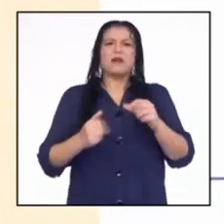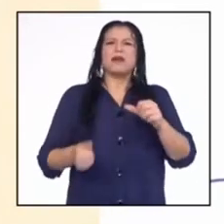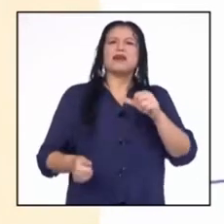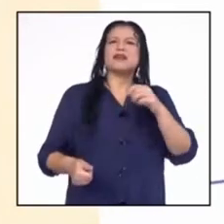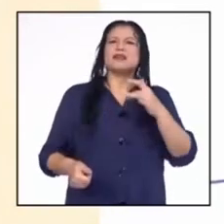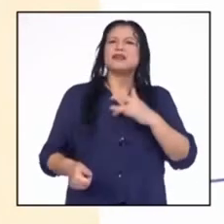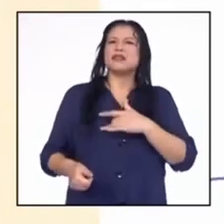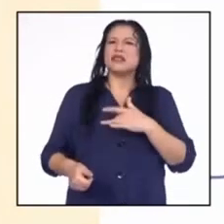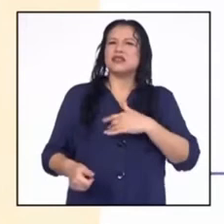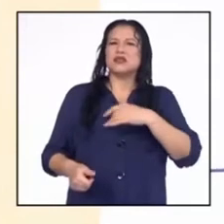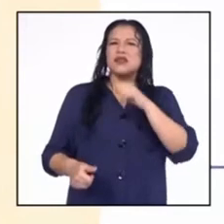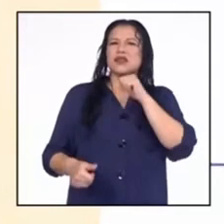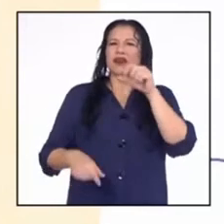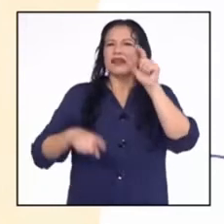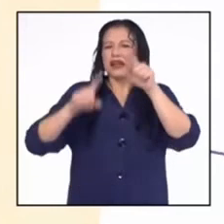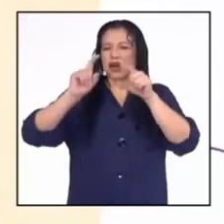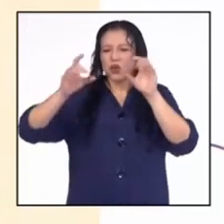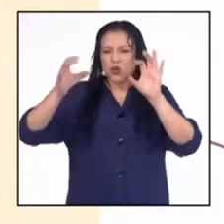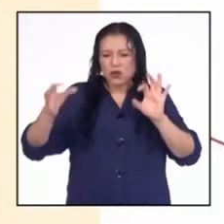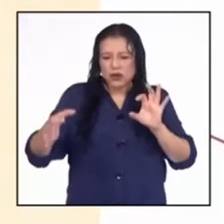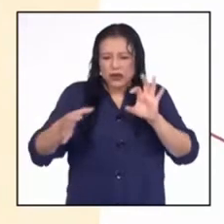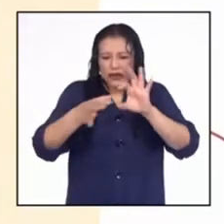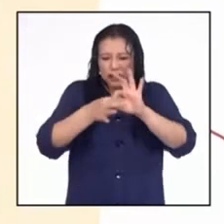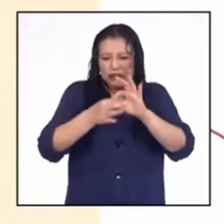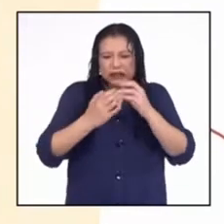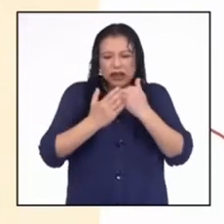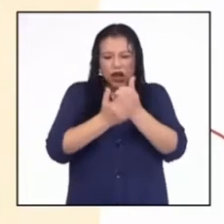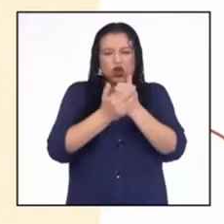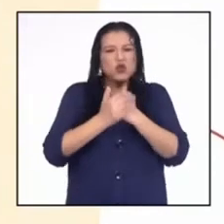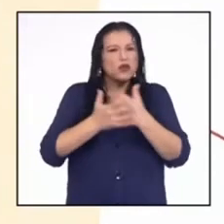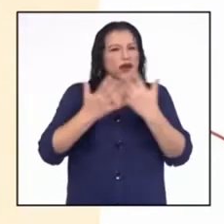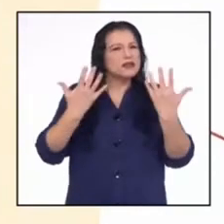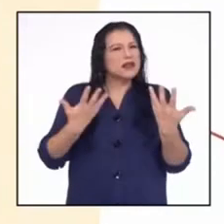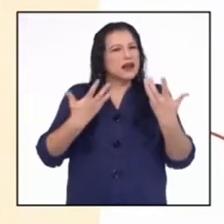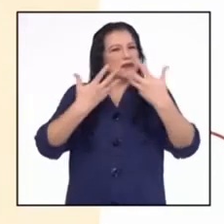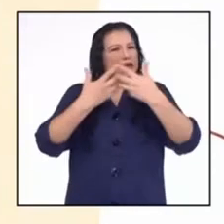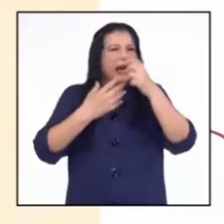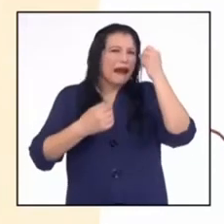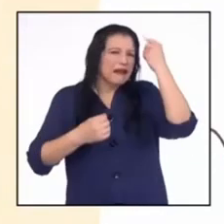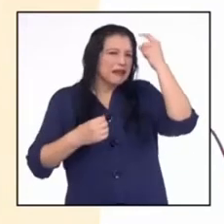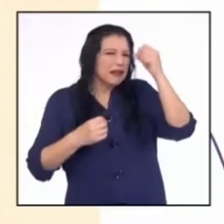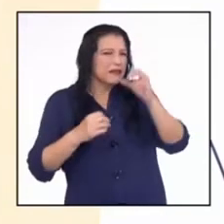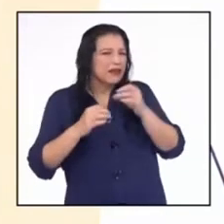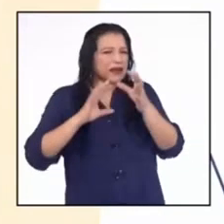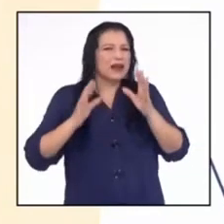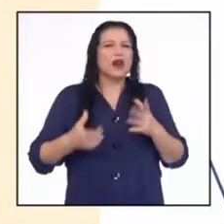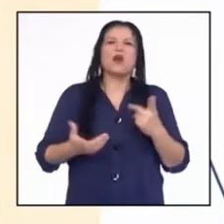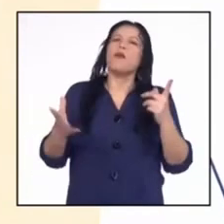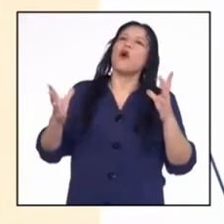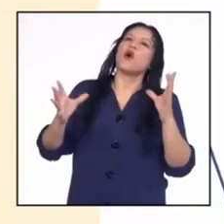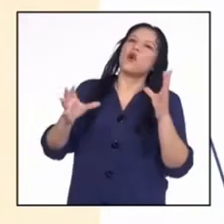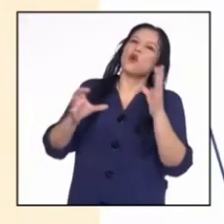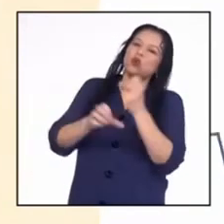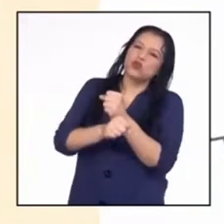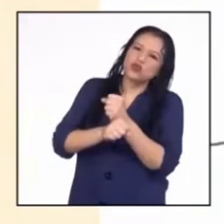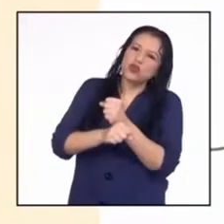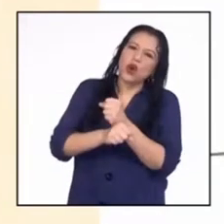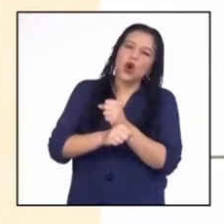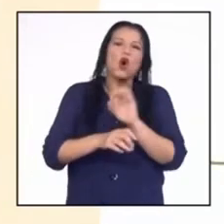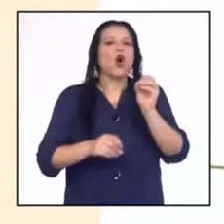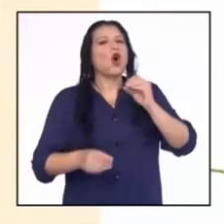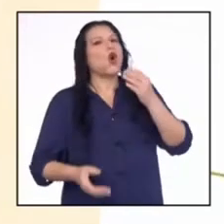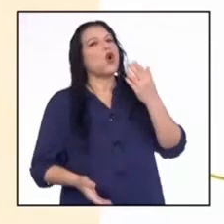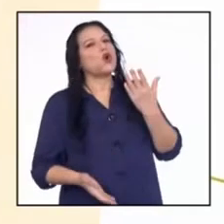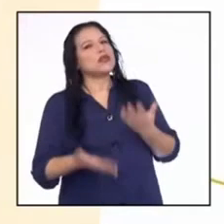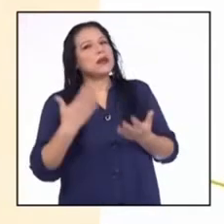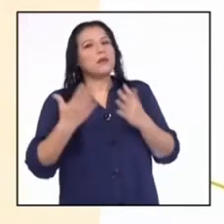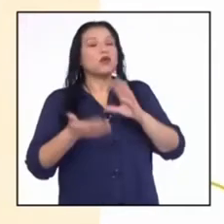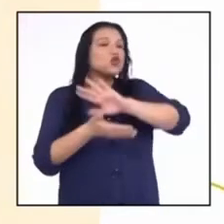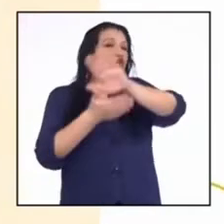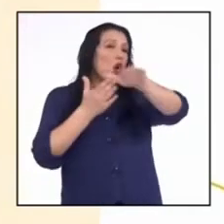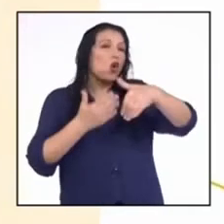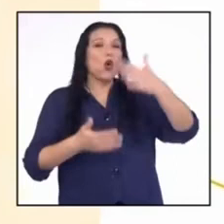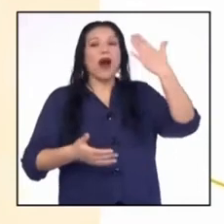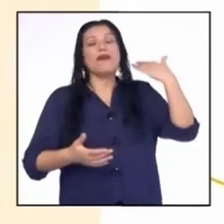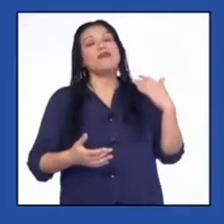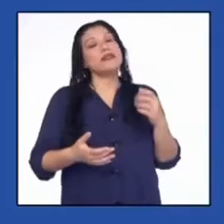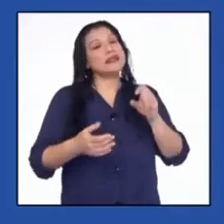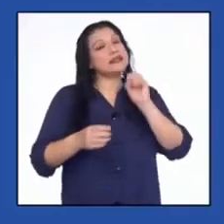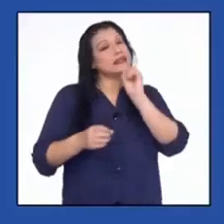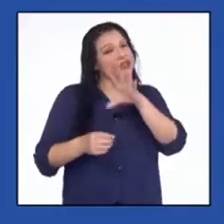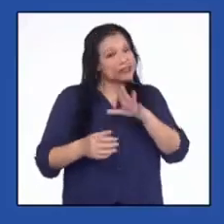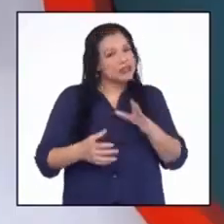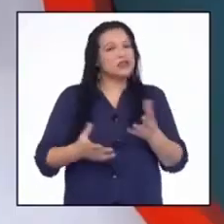un conector, algo que ayude a la cohesión, no sé, algo tipo como en conclusión, o por todo lo anterior.